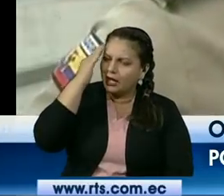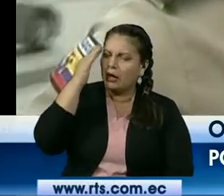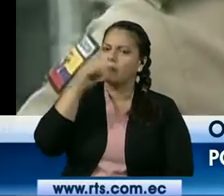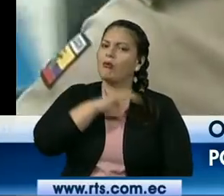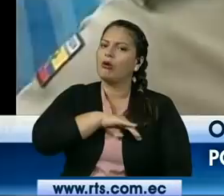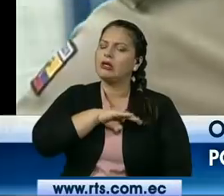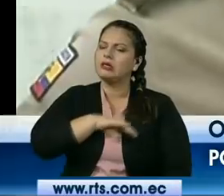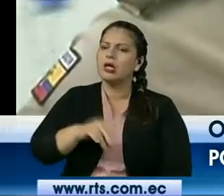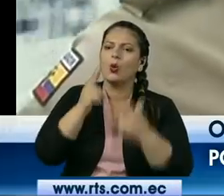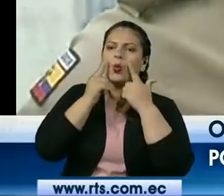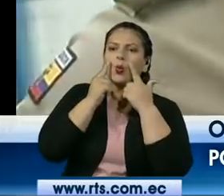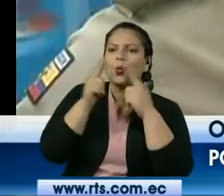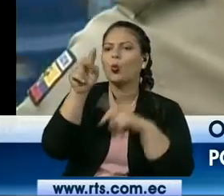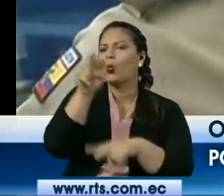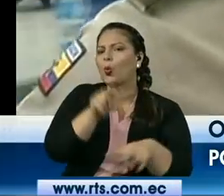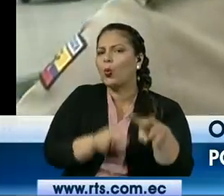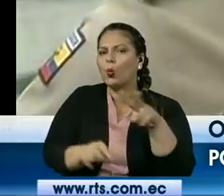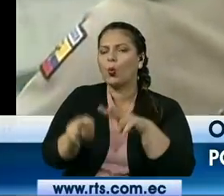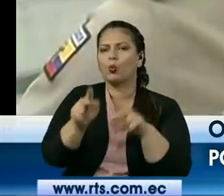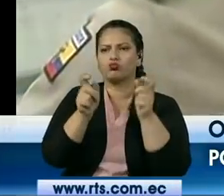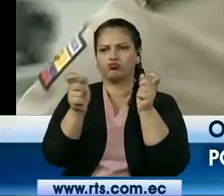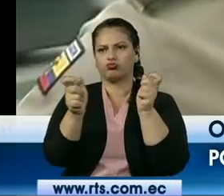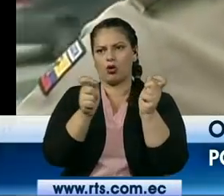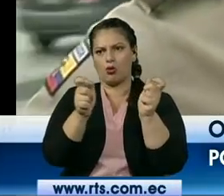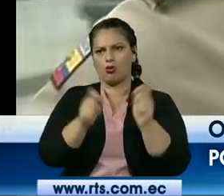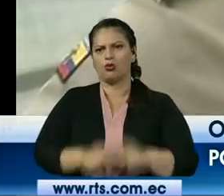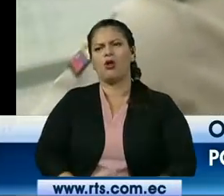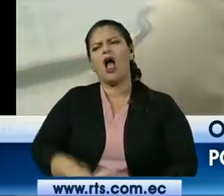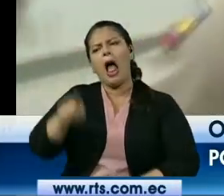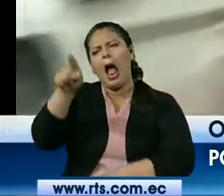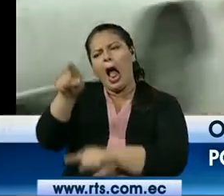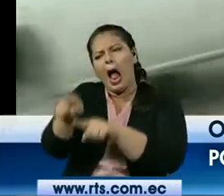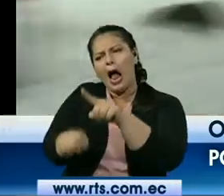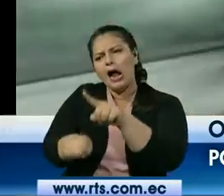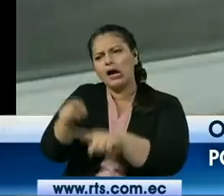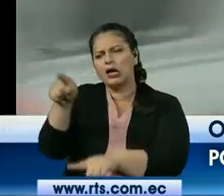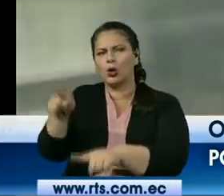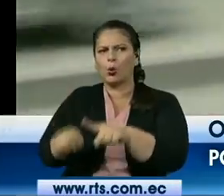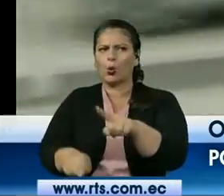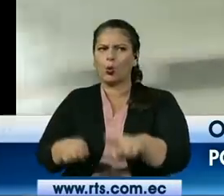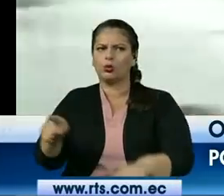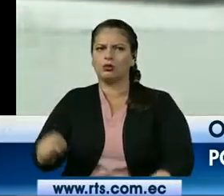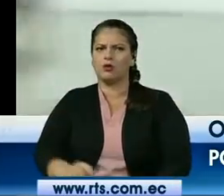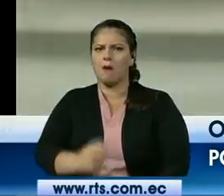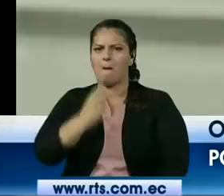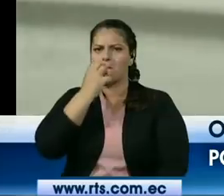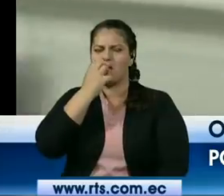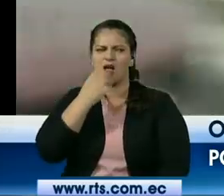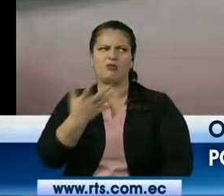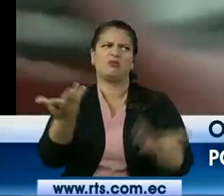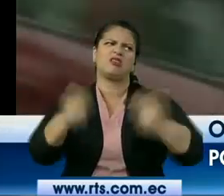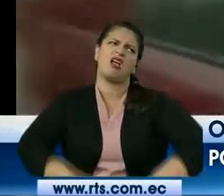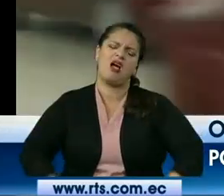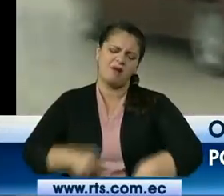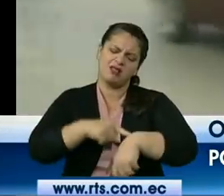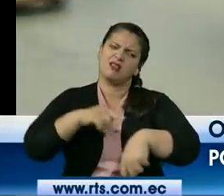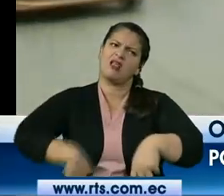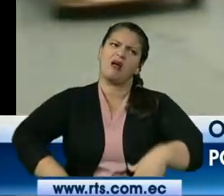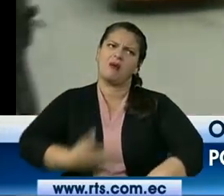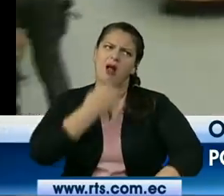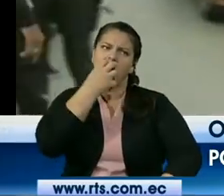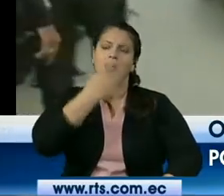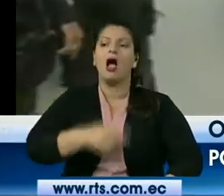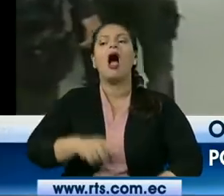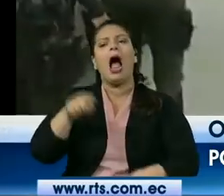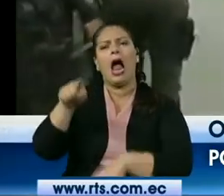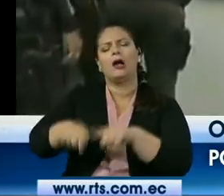va a generar ciertas molestias, pero lastimosamente es la única forma que tenemos para demostrarle a la gente que estamos trabajando y la forma también